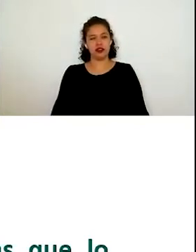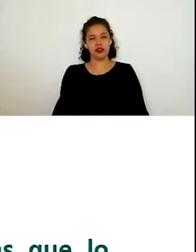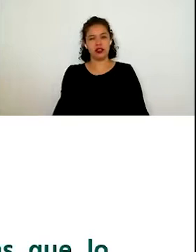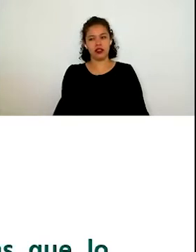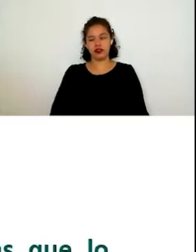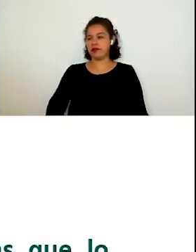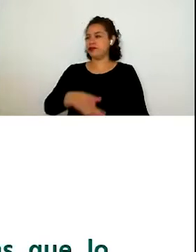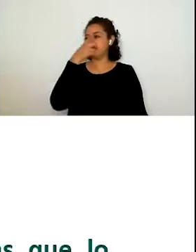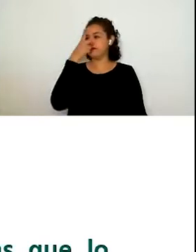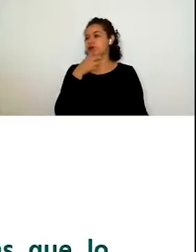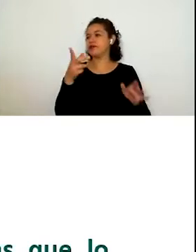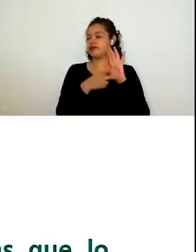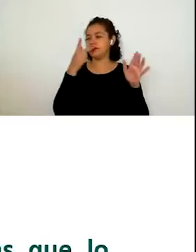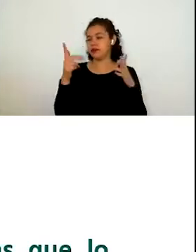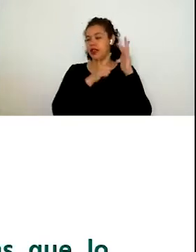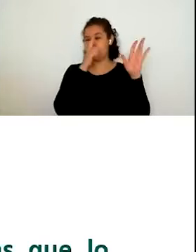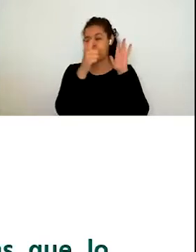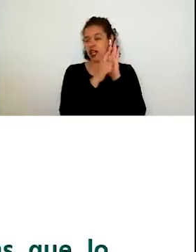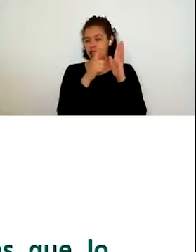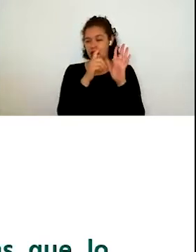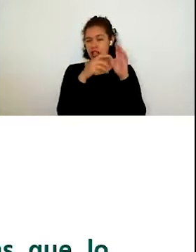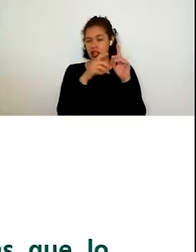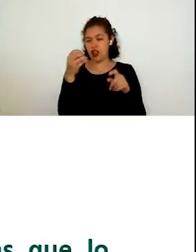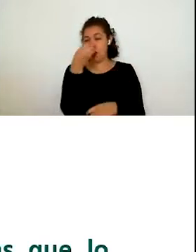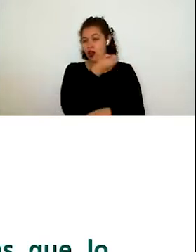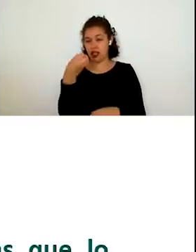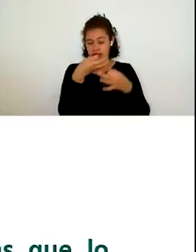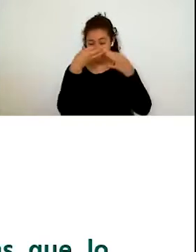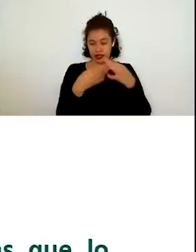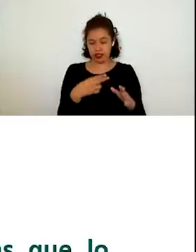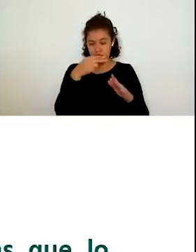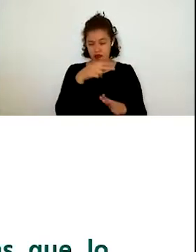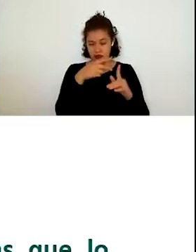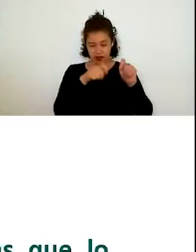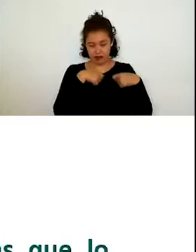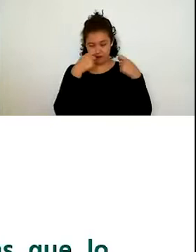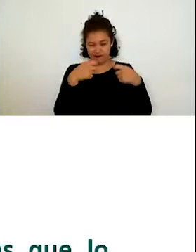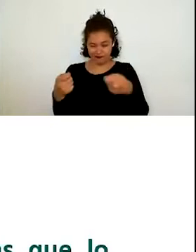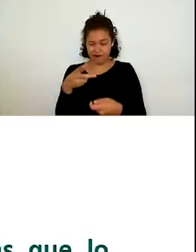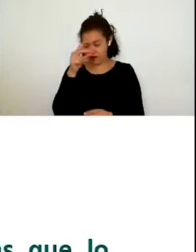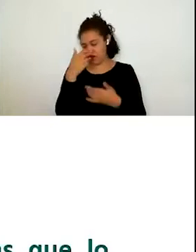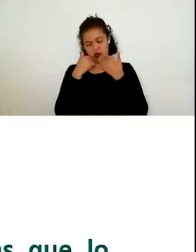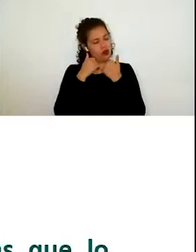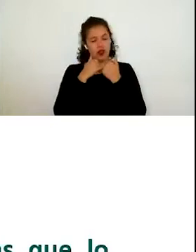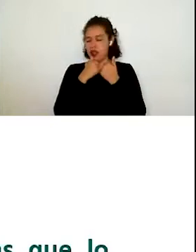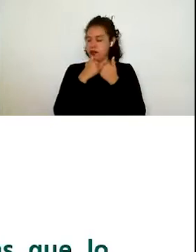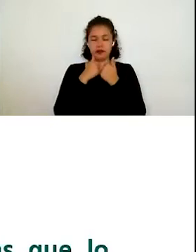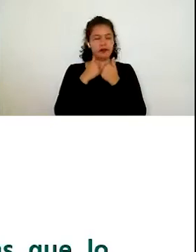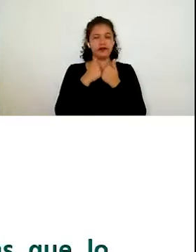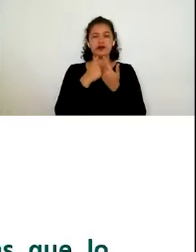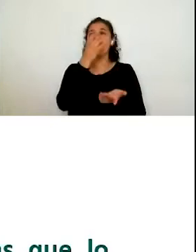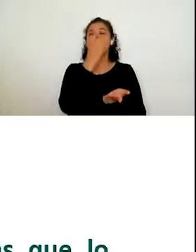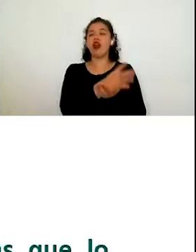la ley no establece una organización como tal del patronato, simplemente señala un